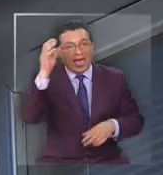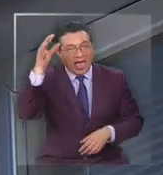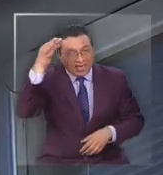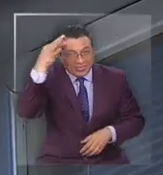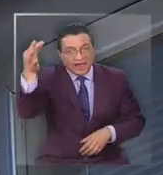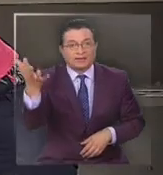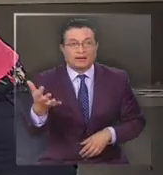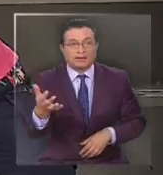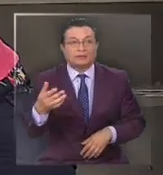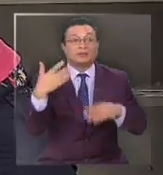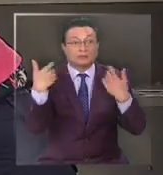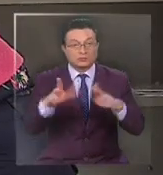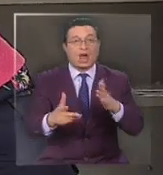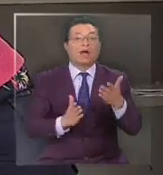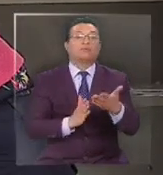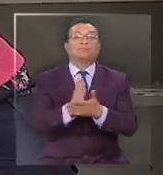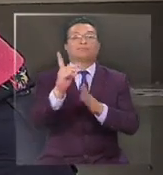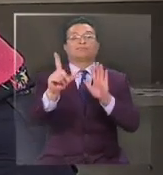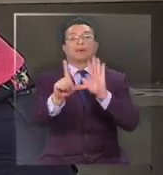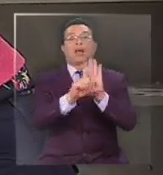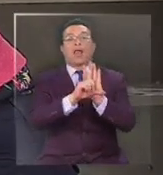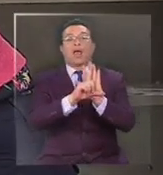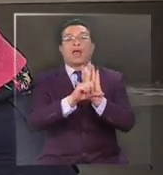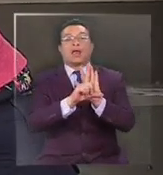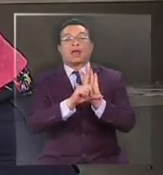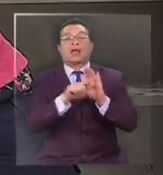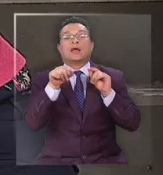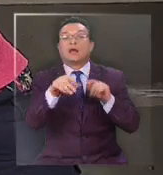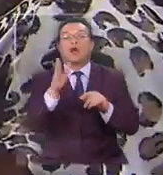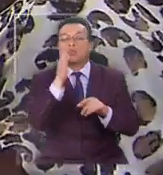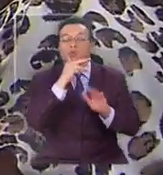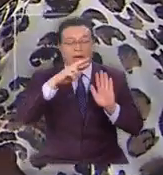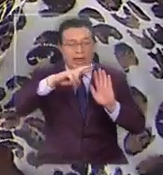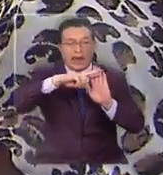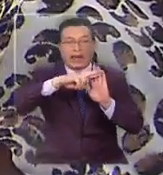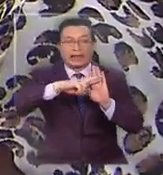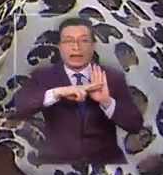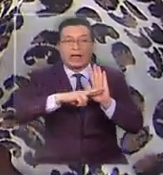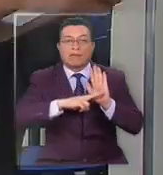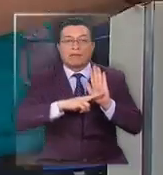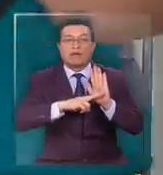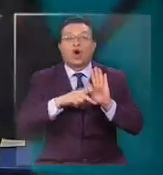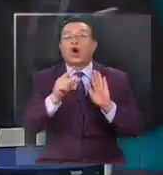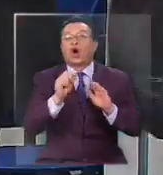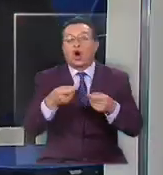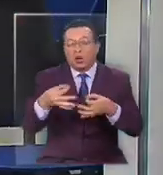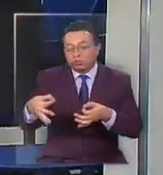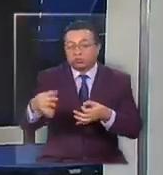Pese a que ya rige la ley, aún no existe un reglamento o circular que entregue